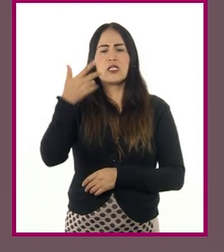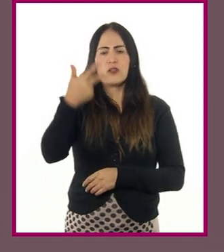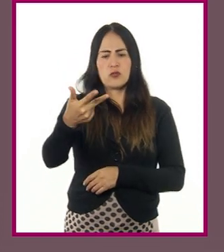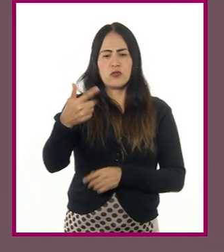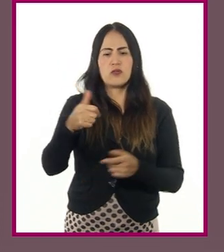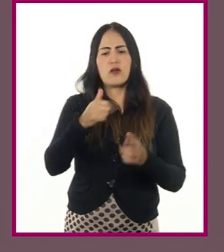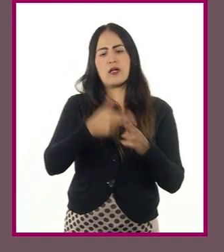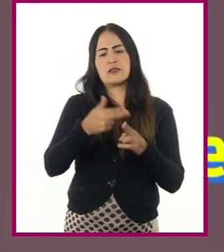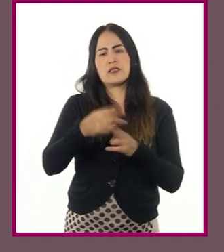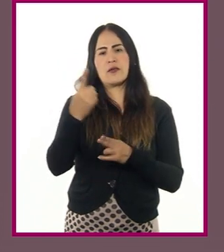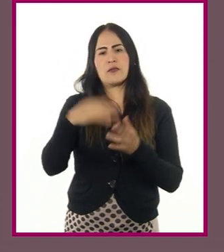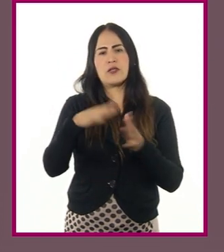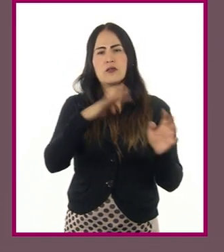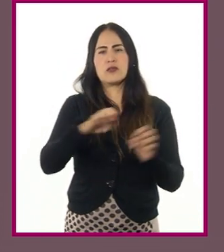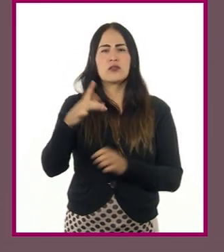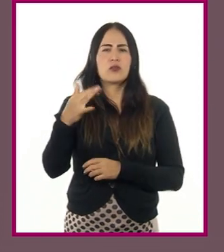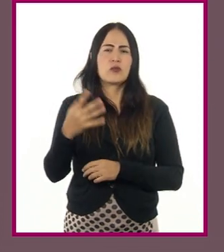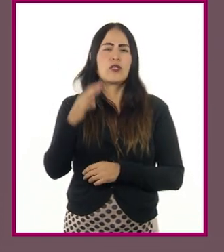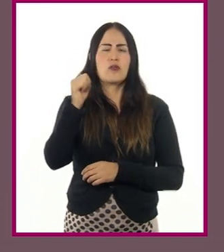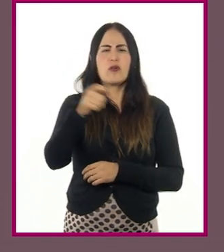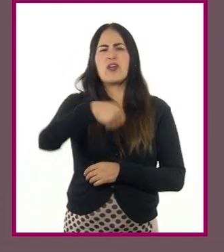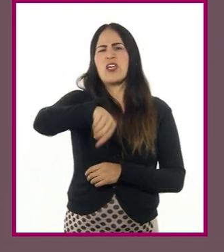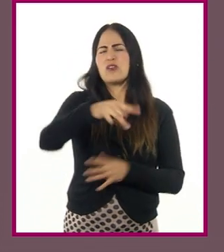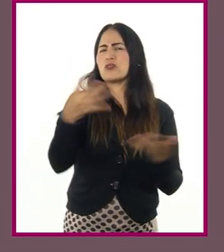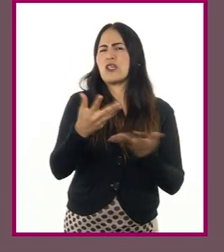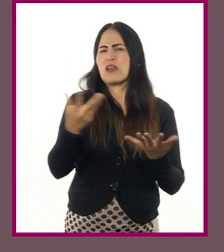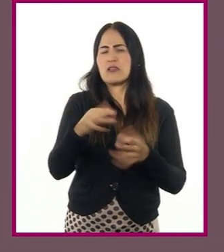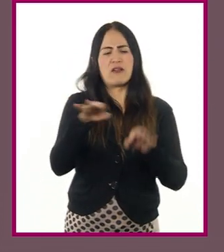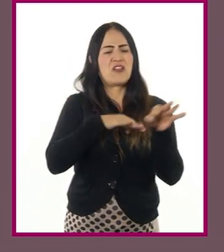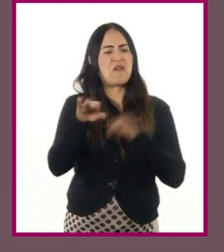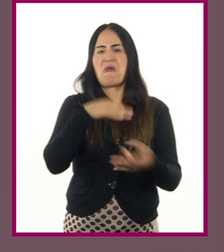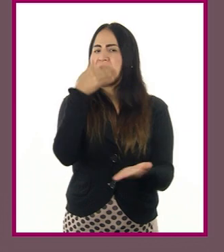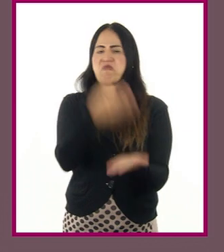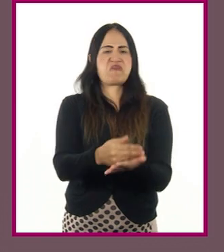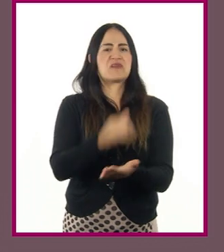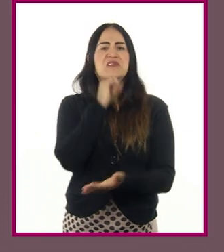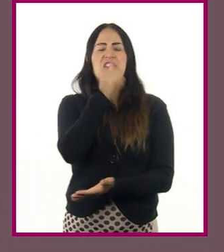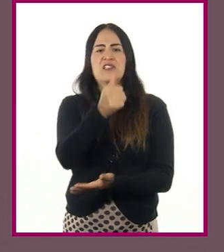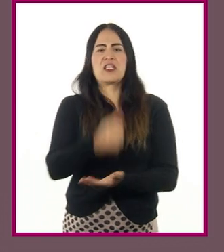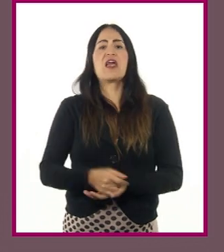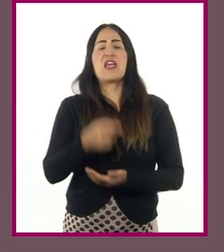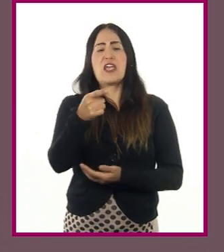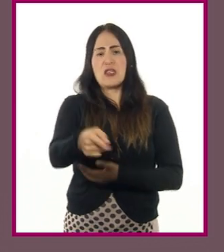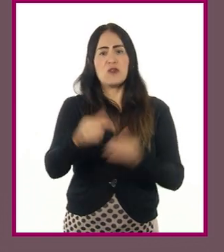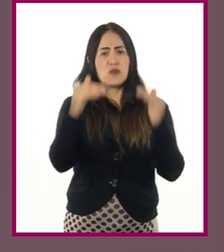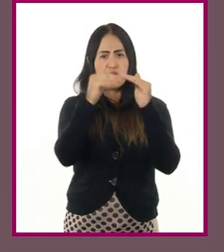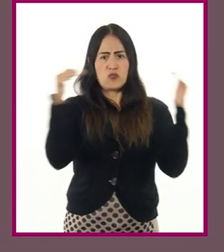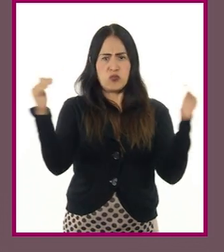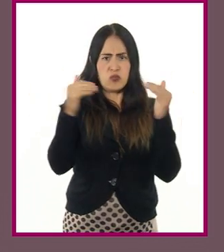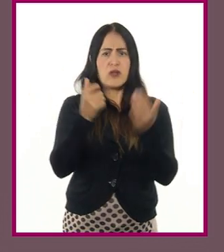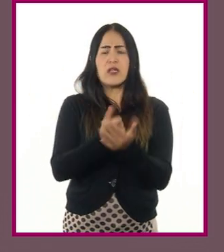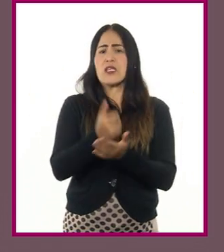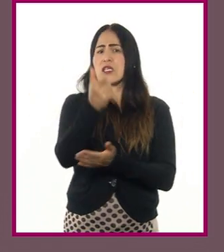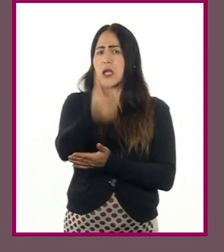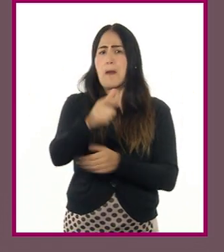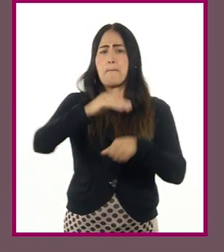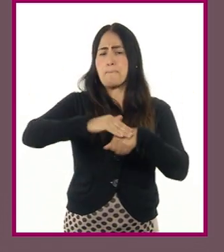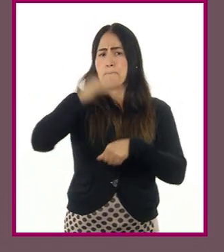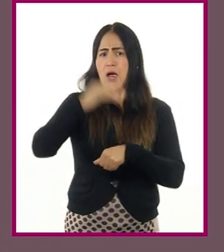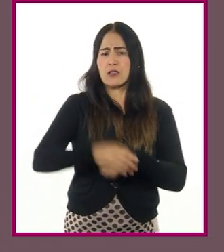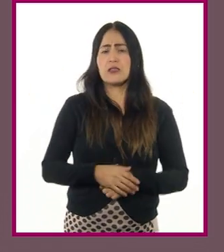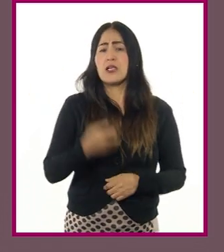paros laborales para exigir aumento de sueldo y democracia sindical. Este movimiento